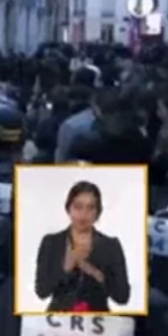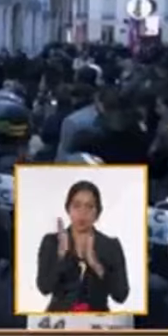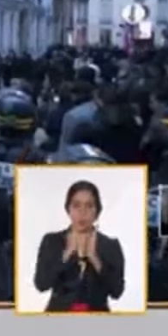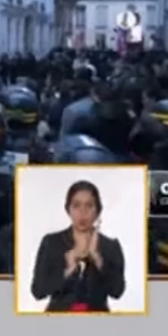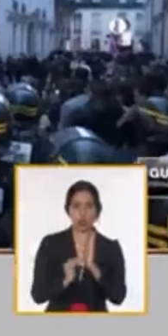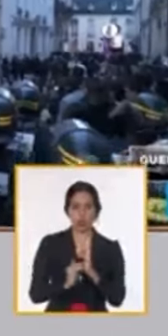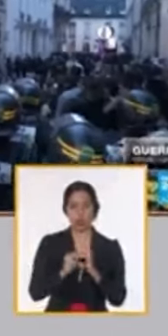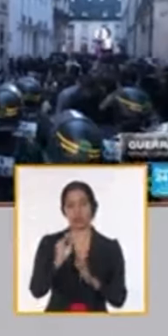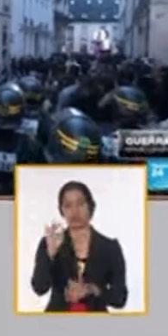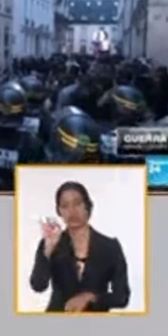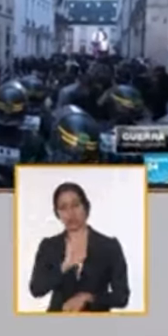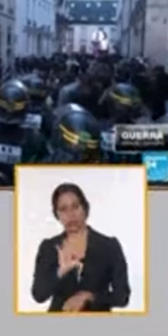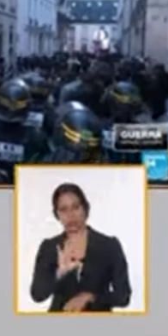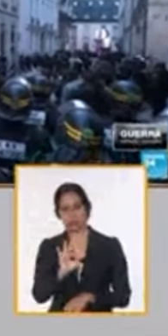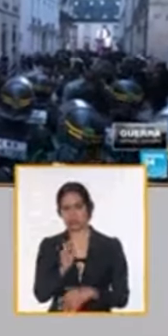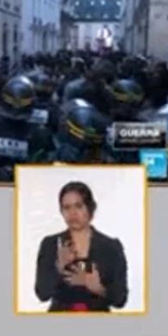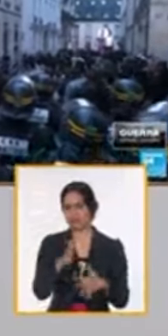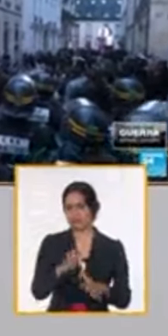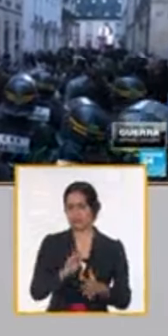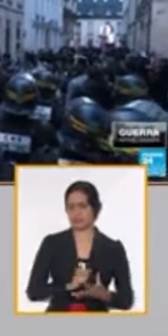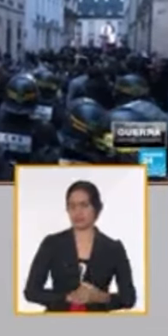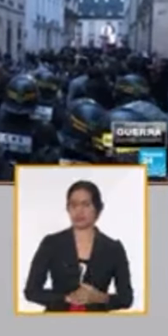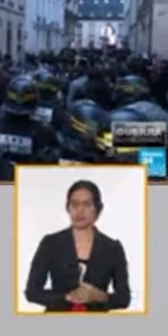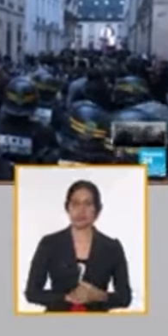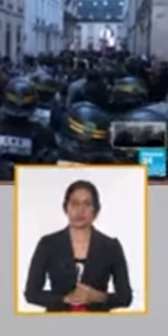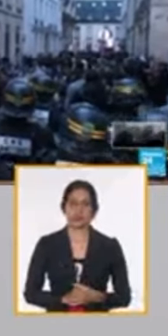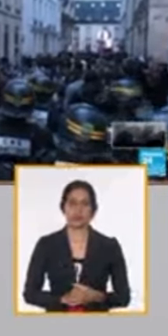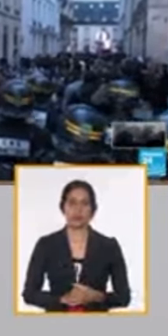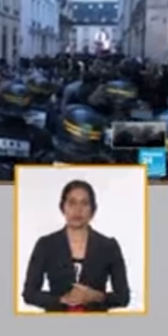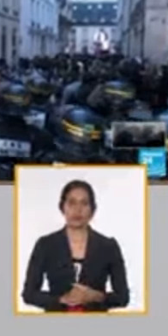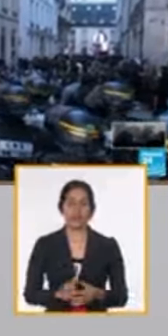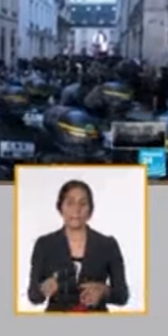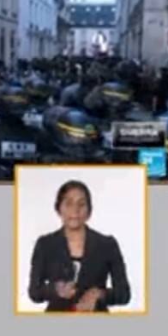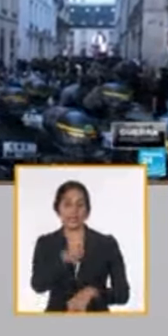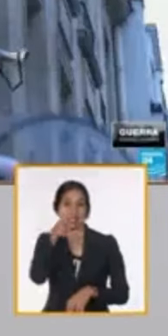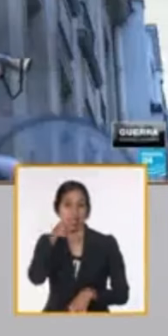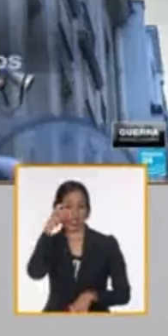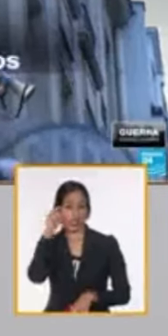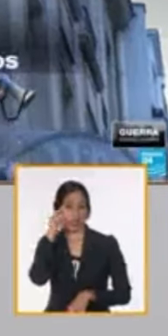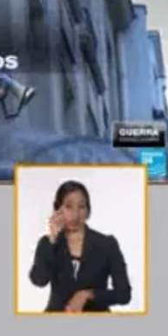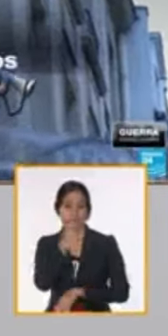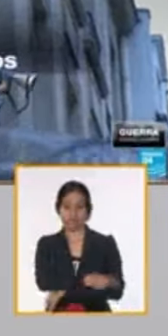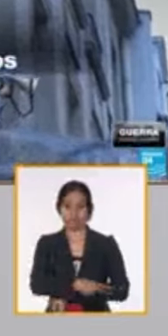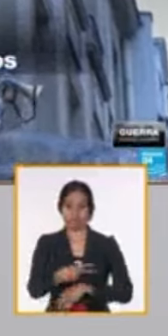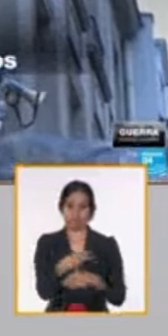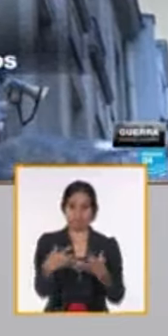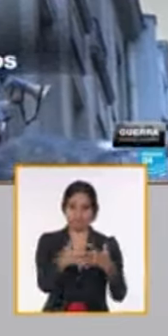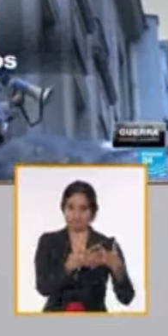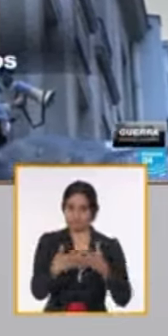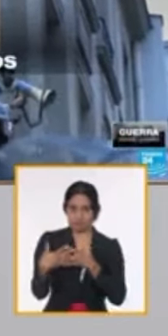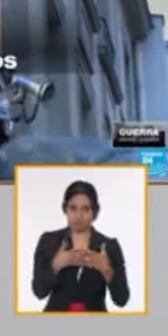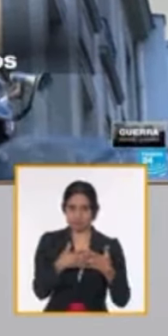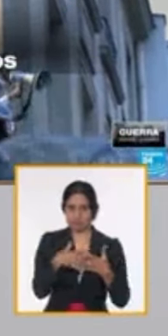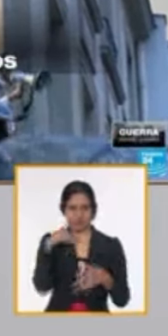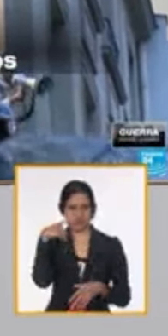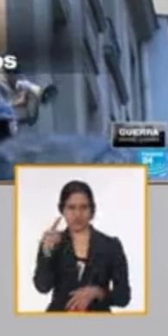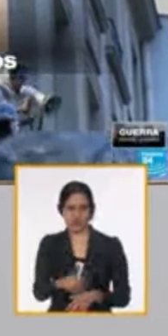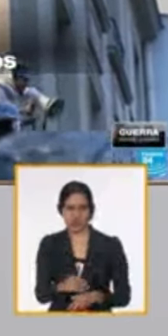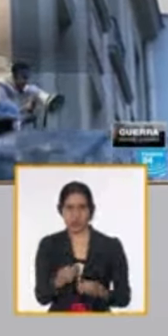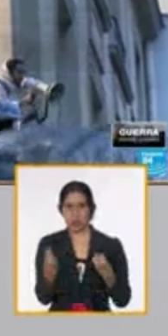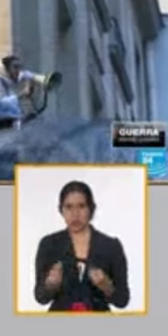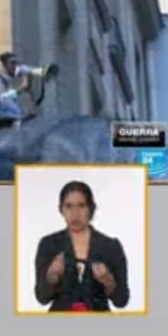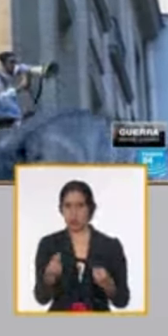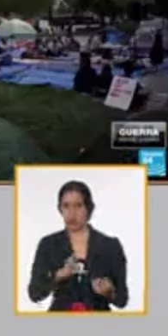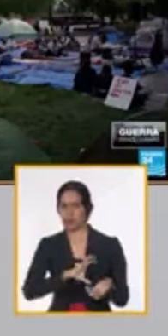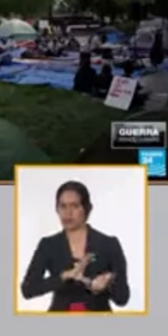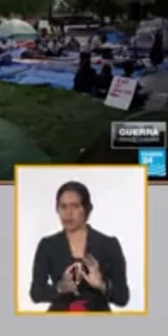decir, básicamente, que el presidente Biden no tiene cómo moverse en la política nacional como